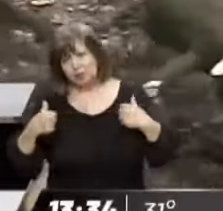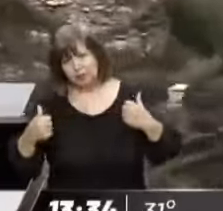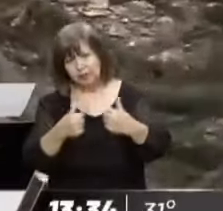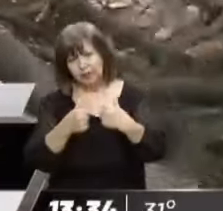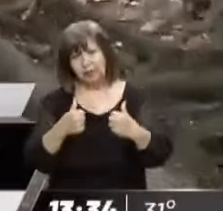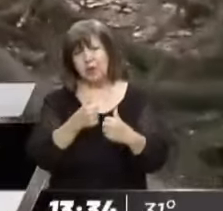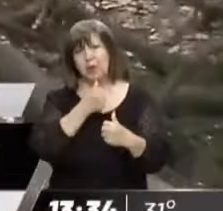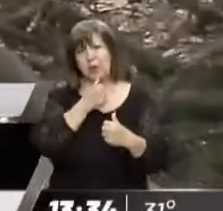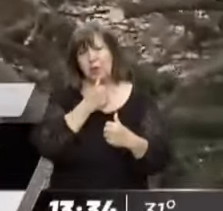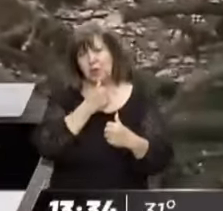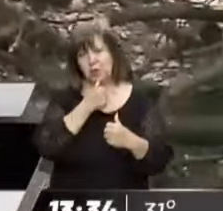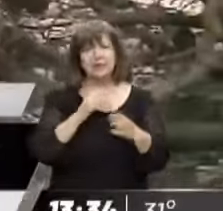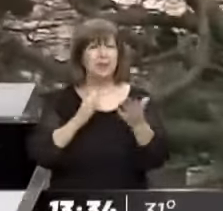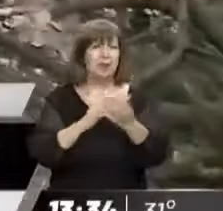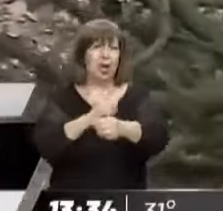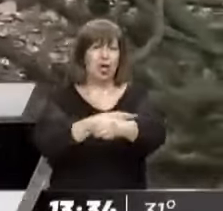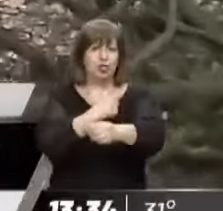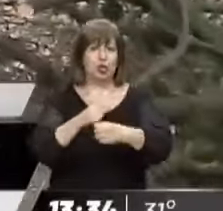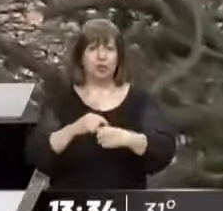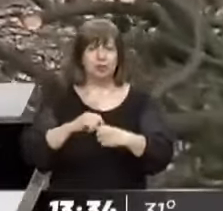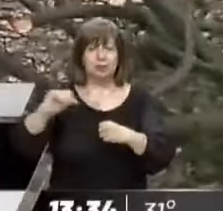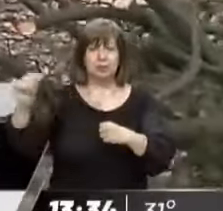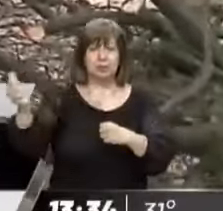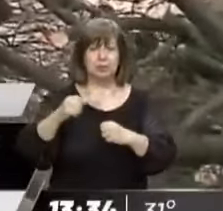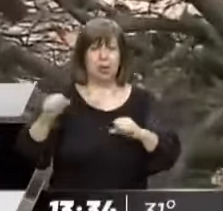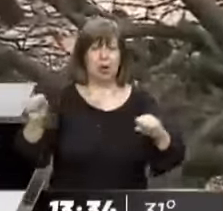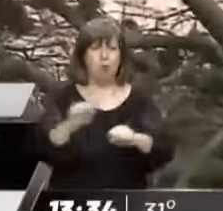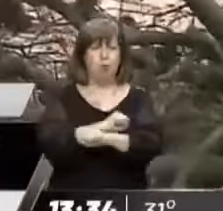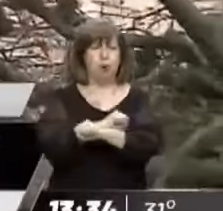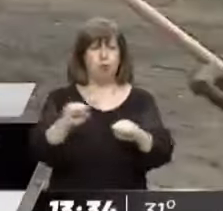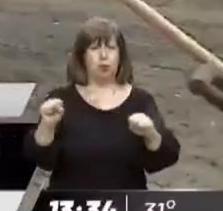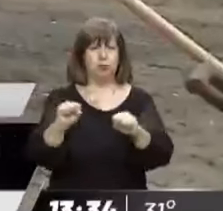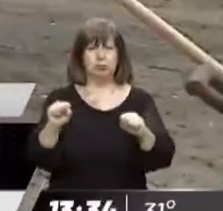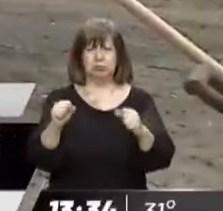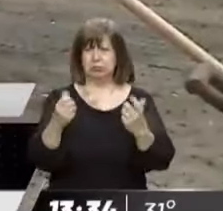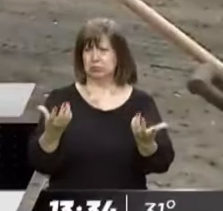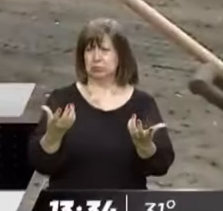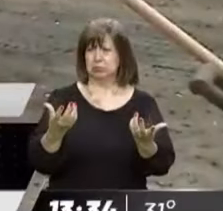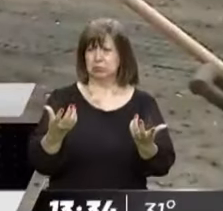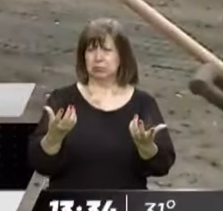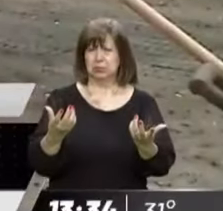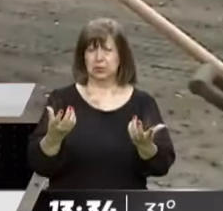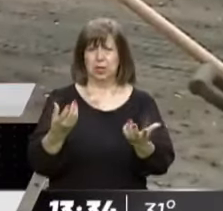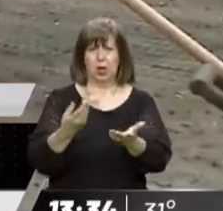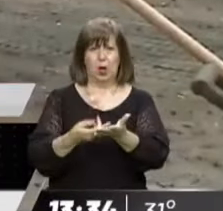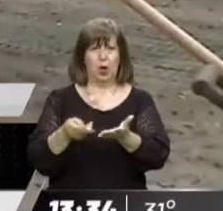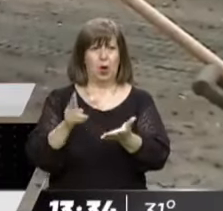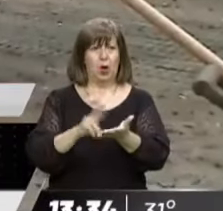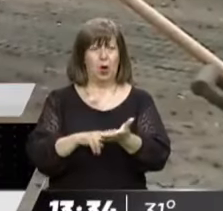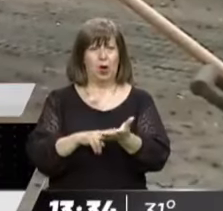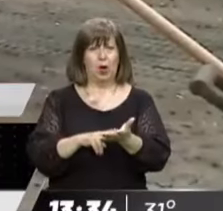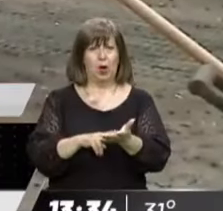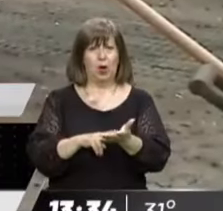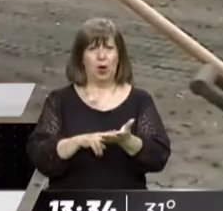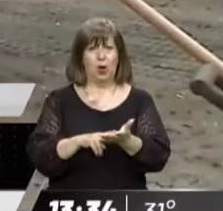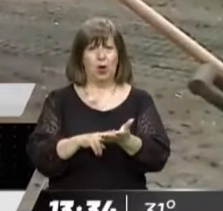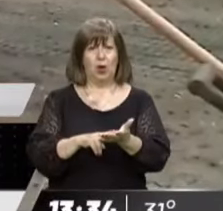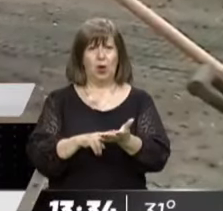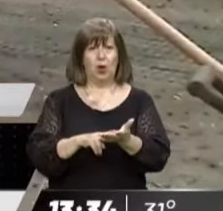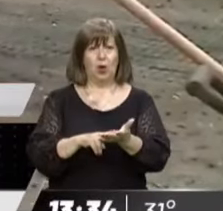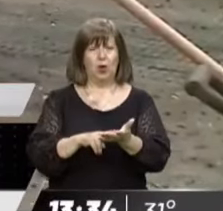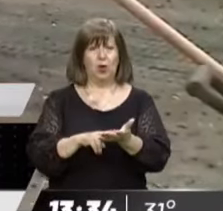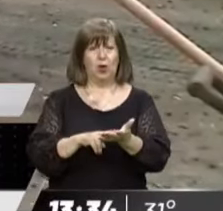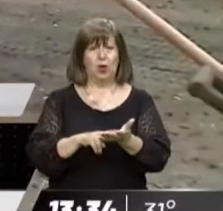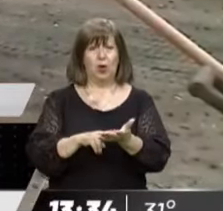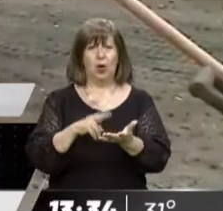con cualquier cosa. Y de repente empiezan las bombas. Yo digo, Samuel, otra vez, viejo incendio. Y no hace